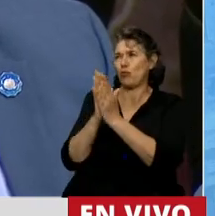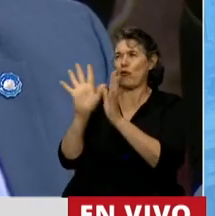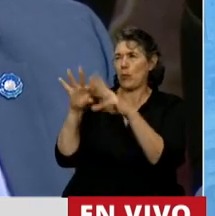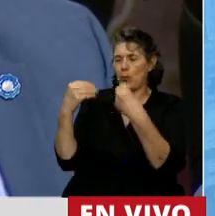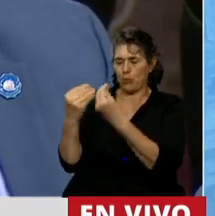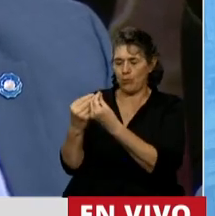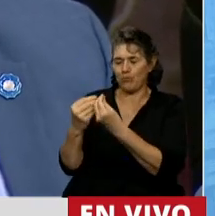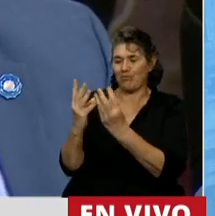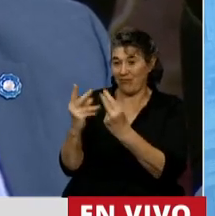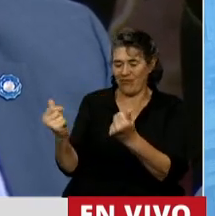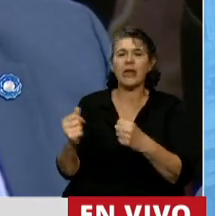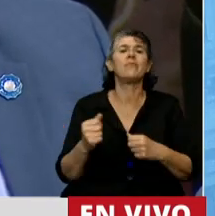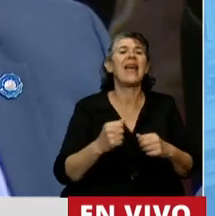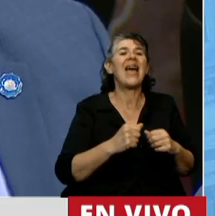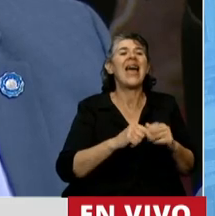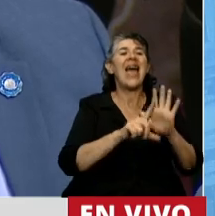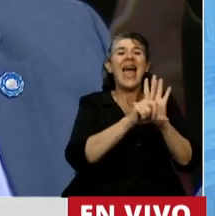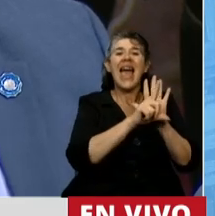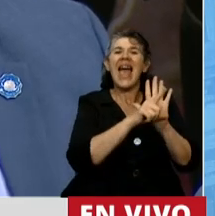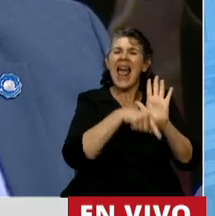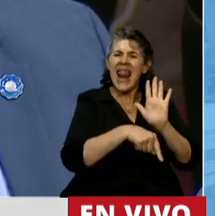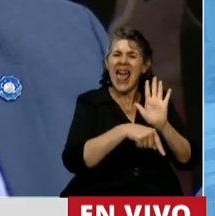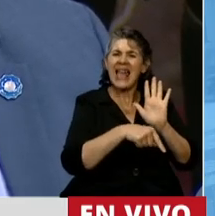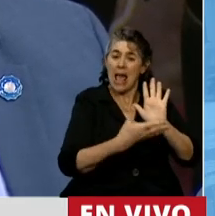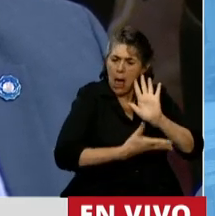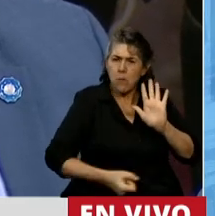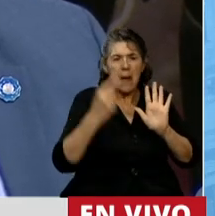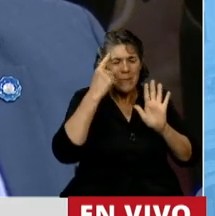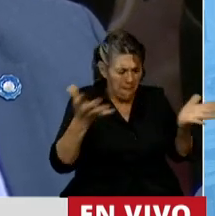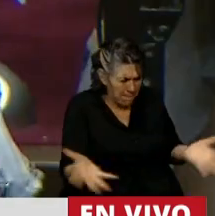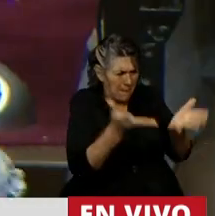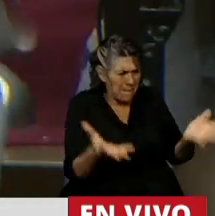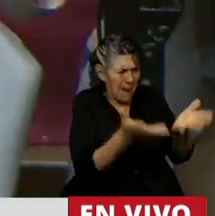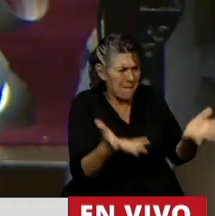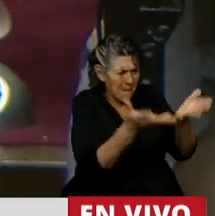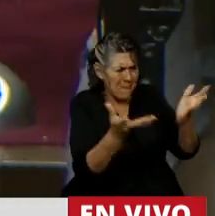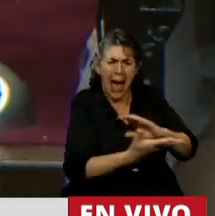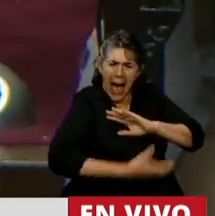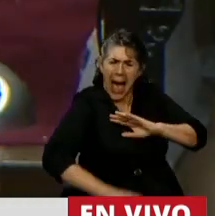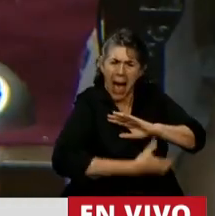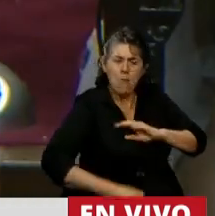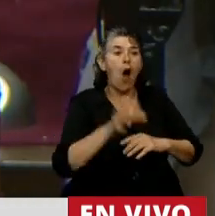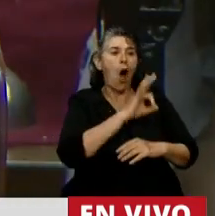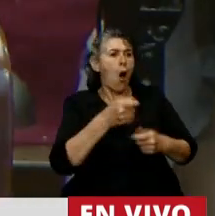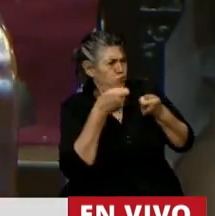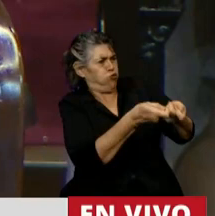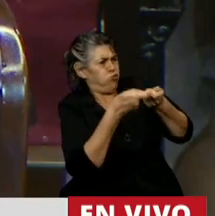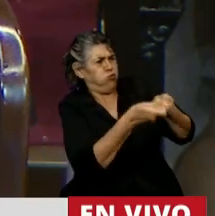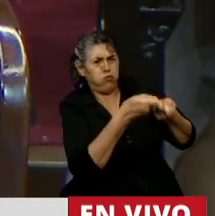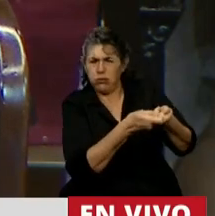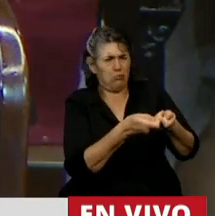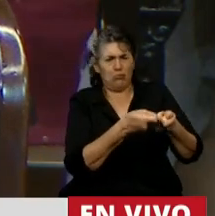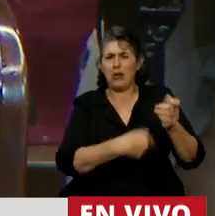la interrupción voluntaria del embarazo no fomenta abortos, presidente, no impone conductas, ni censura convicciones. Esta